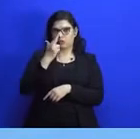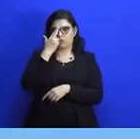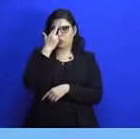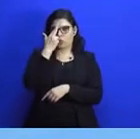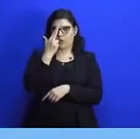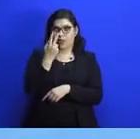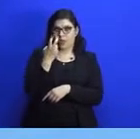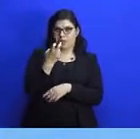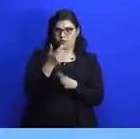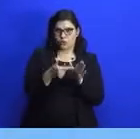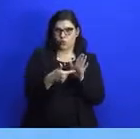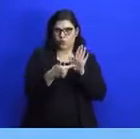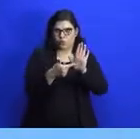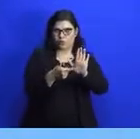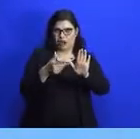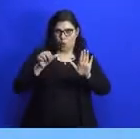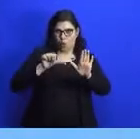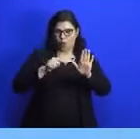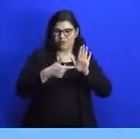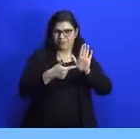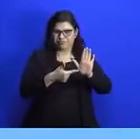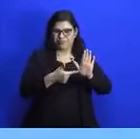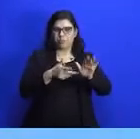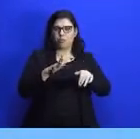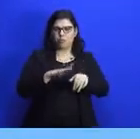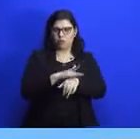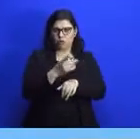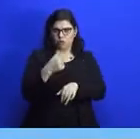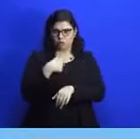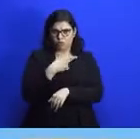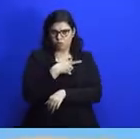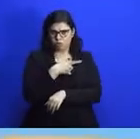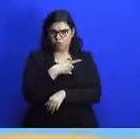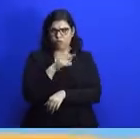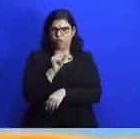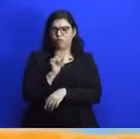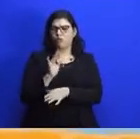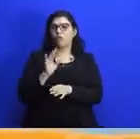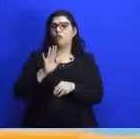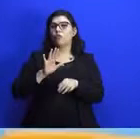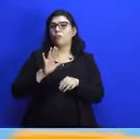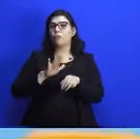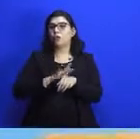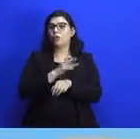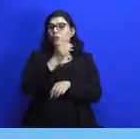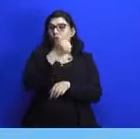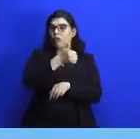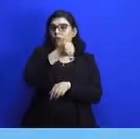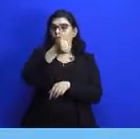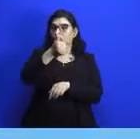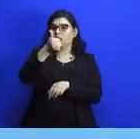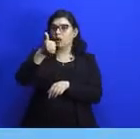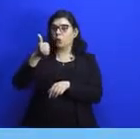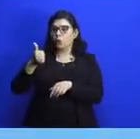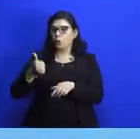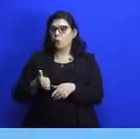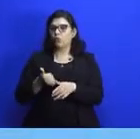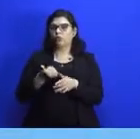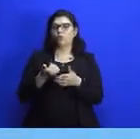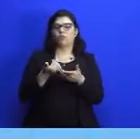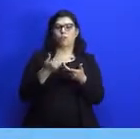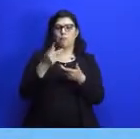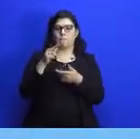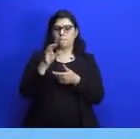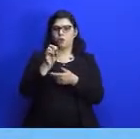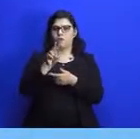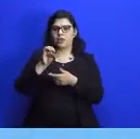hoy logramos gracias a la participación de cada asociado, cada asociada, de nuestros proveedores, de